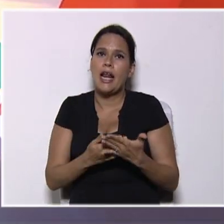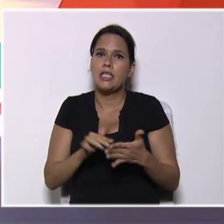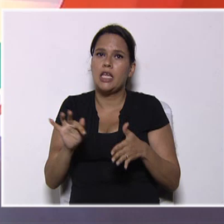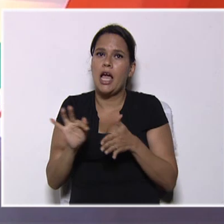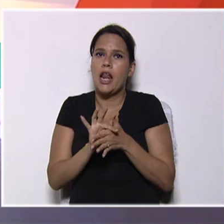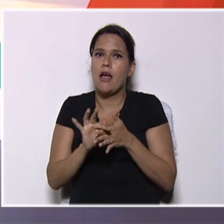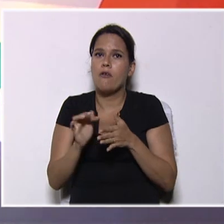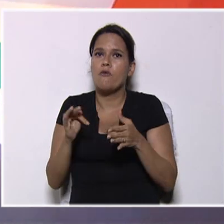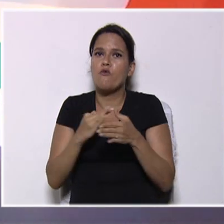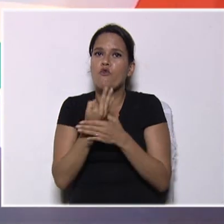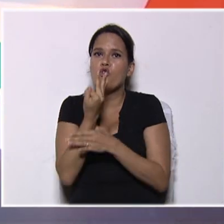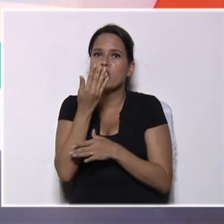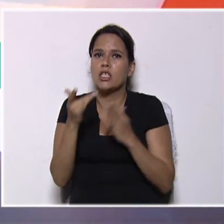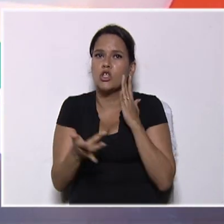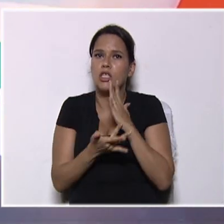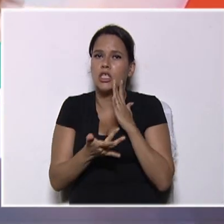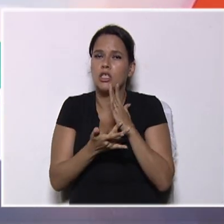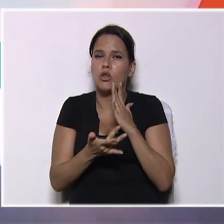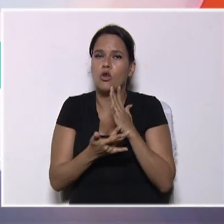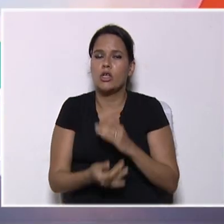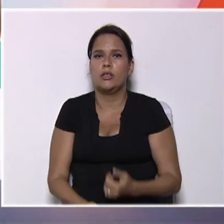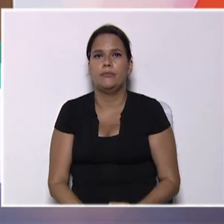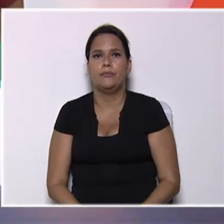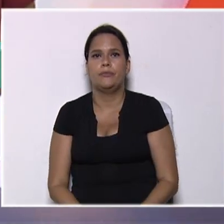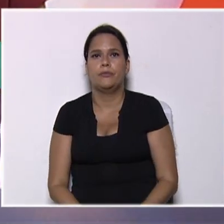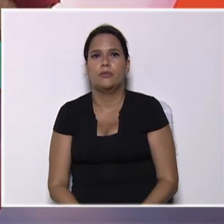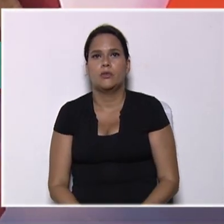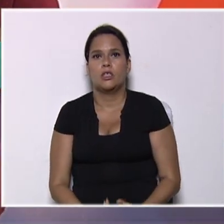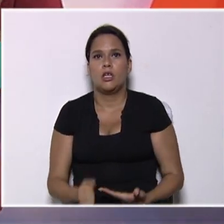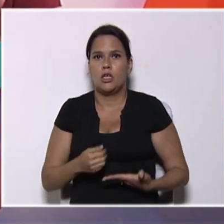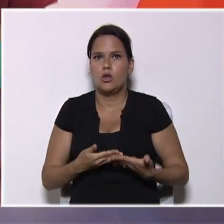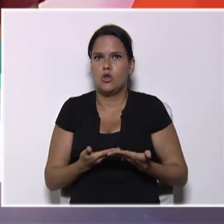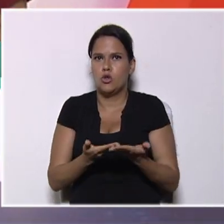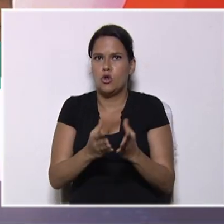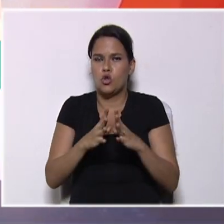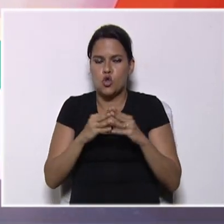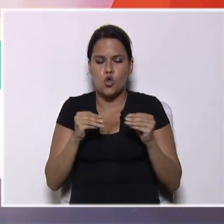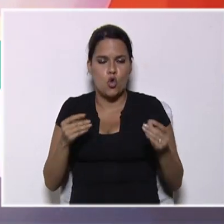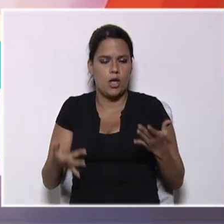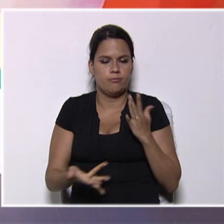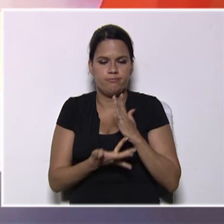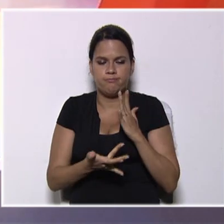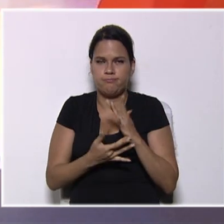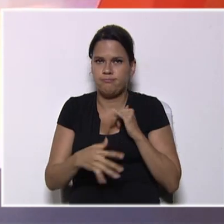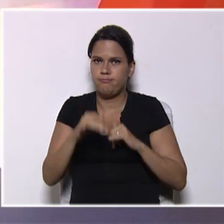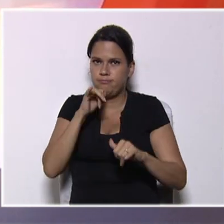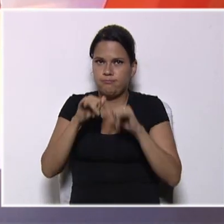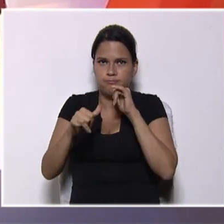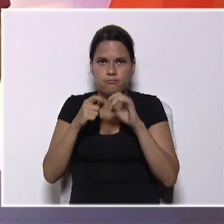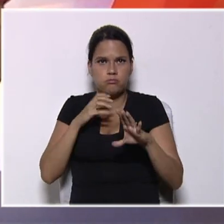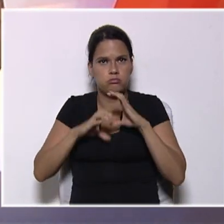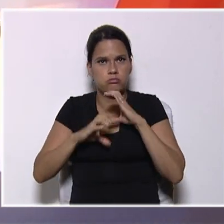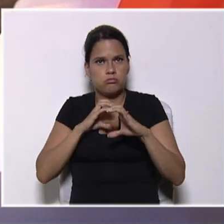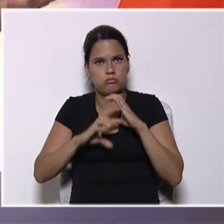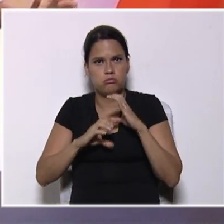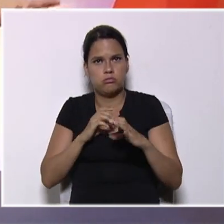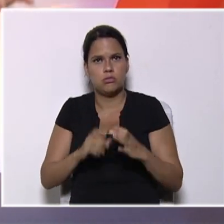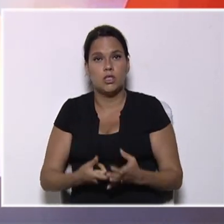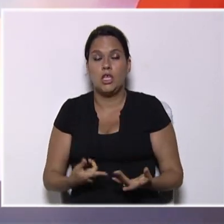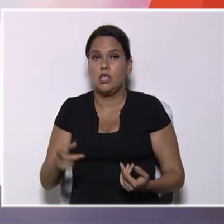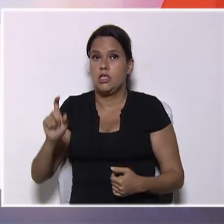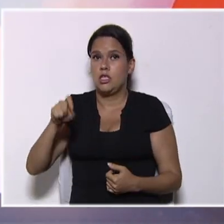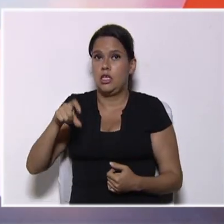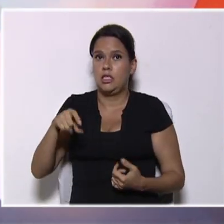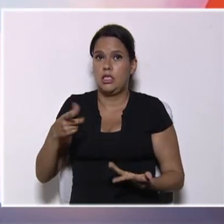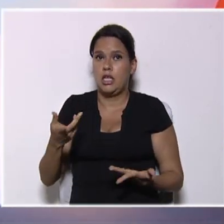de Informática y Telemática, Fundavit, quien nos proveyó todas las tecnologías de información y comunicación tan